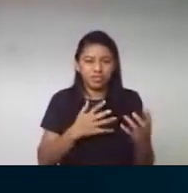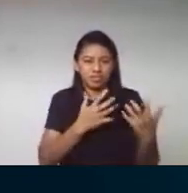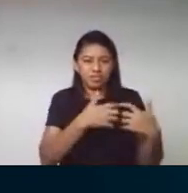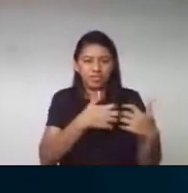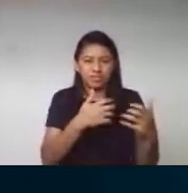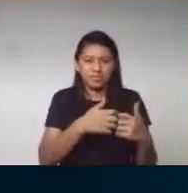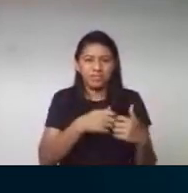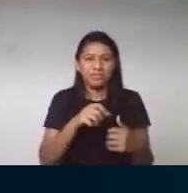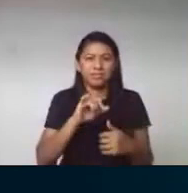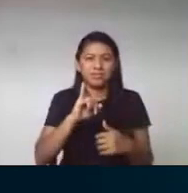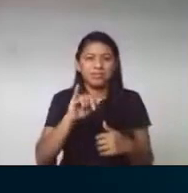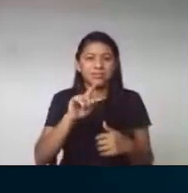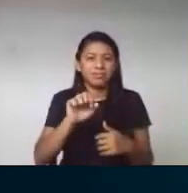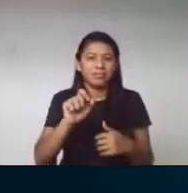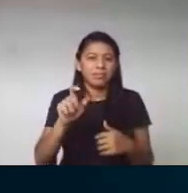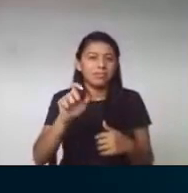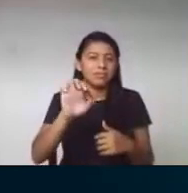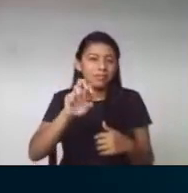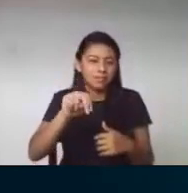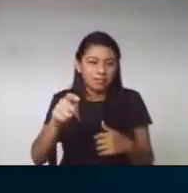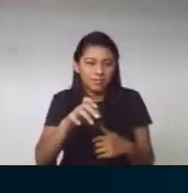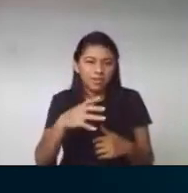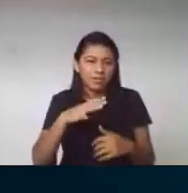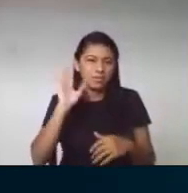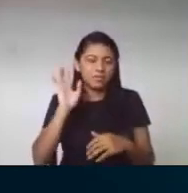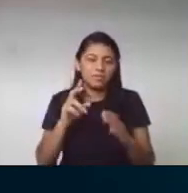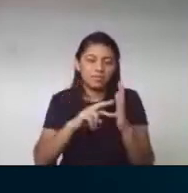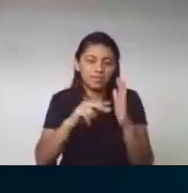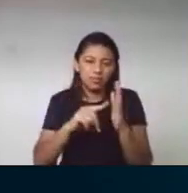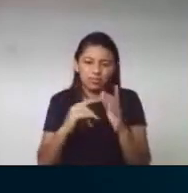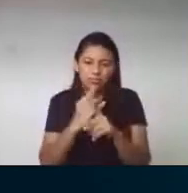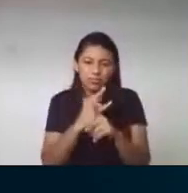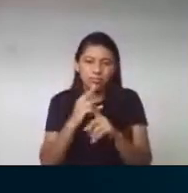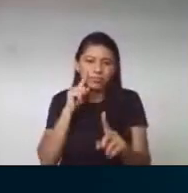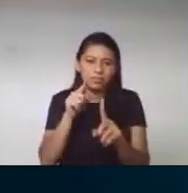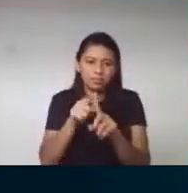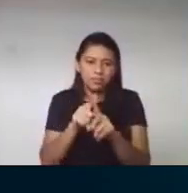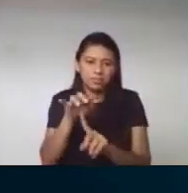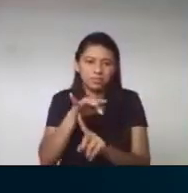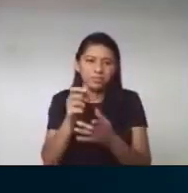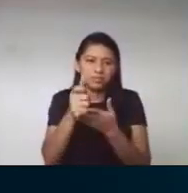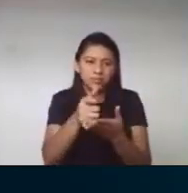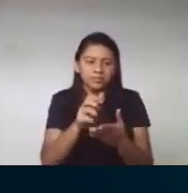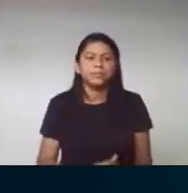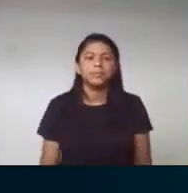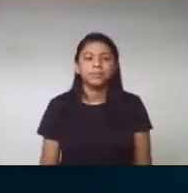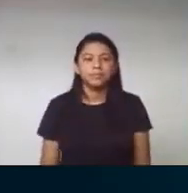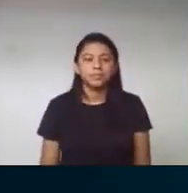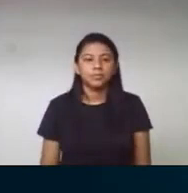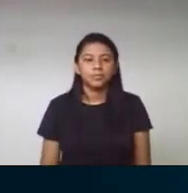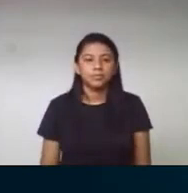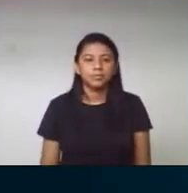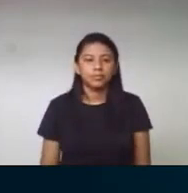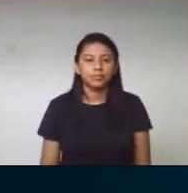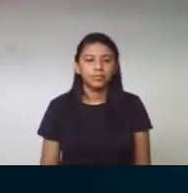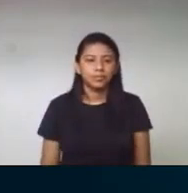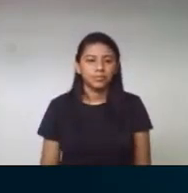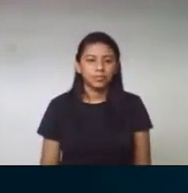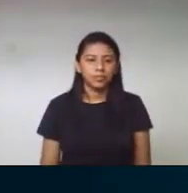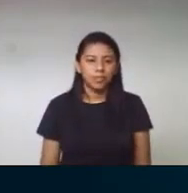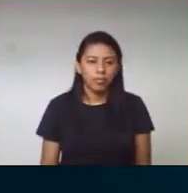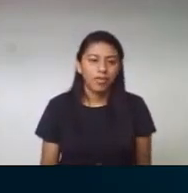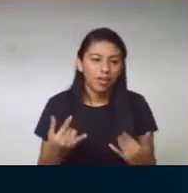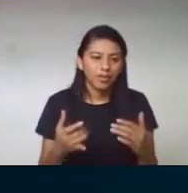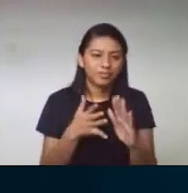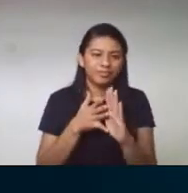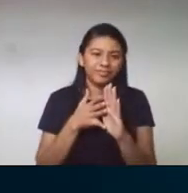Twin. Bueno, para empezar, voy a hablar un poco sobre la industria del tratamiento de aguas